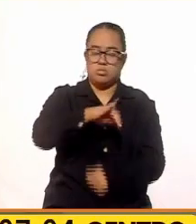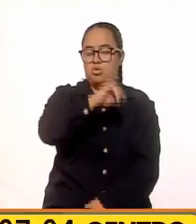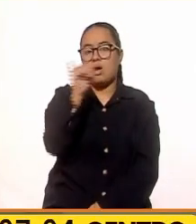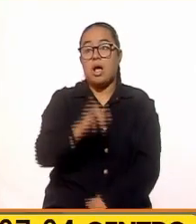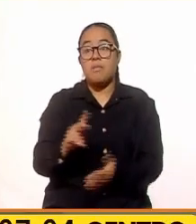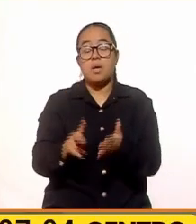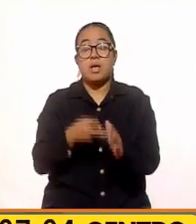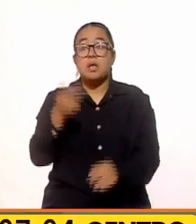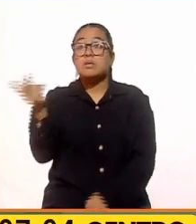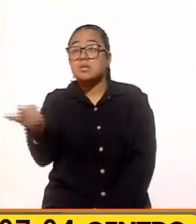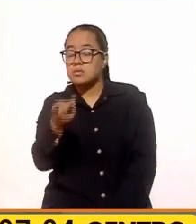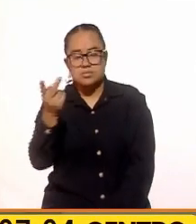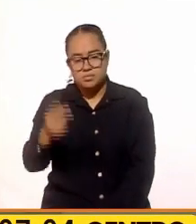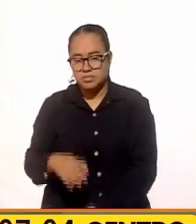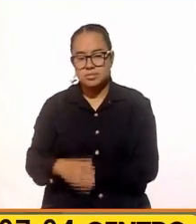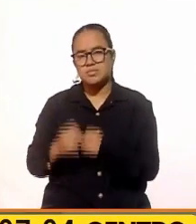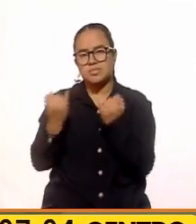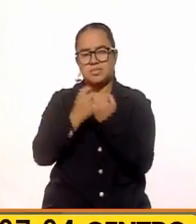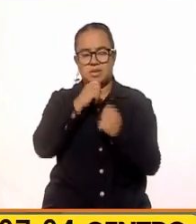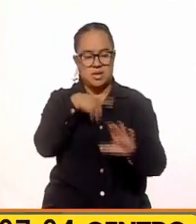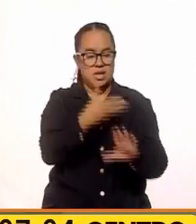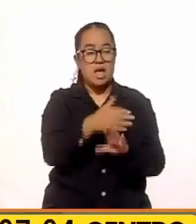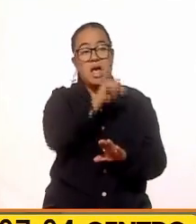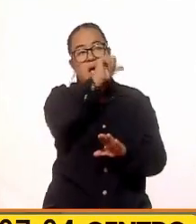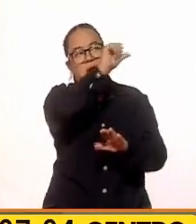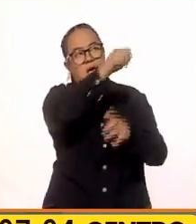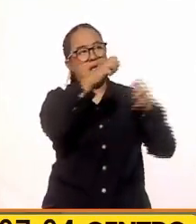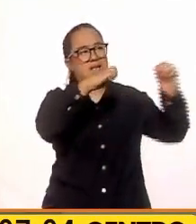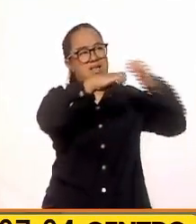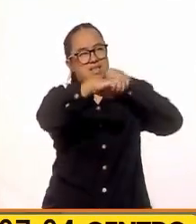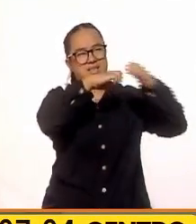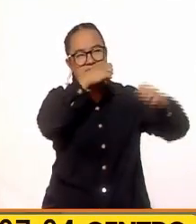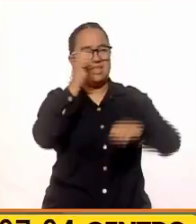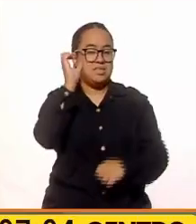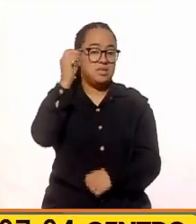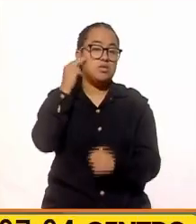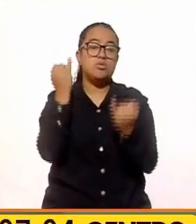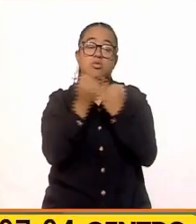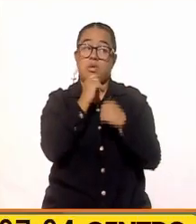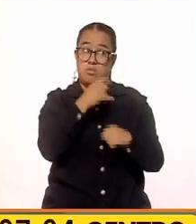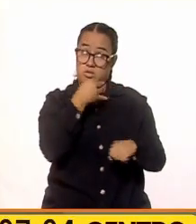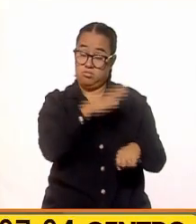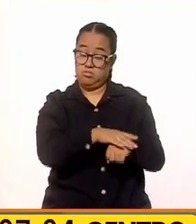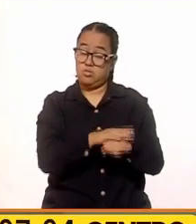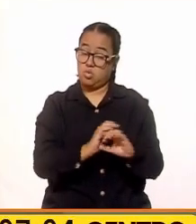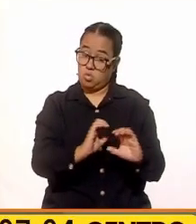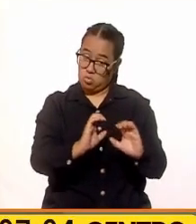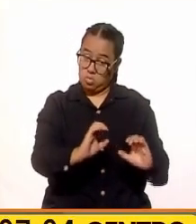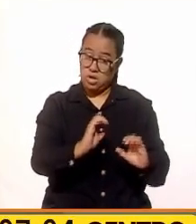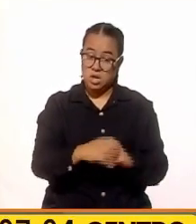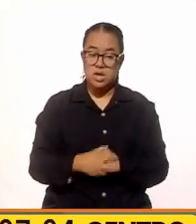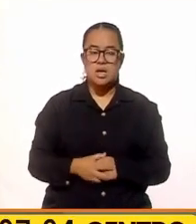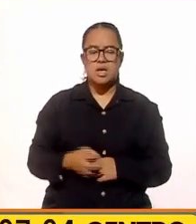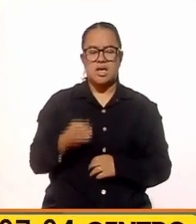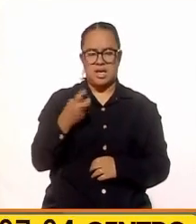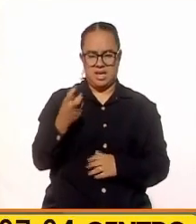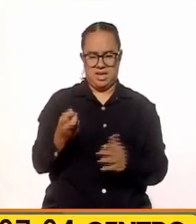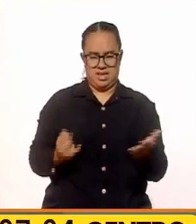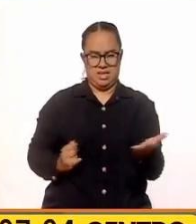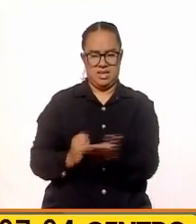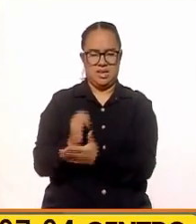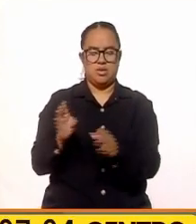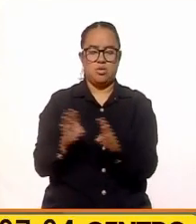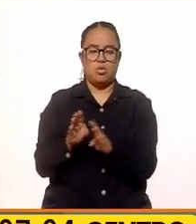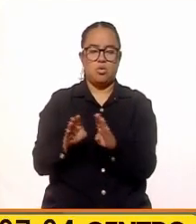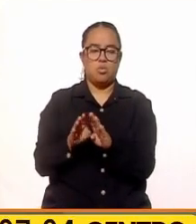una amenaza contra sus rivales chinos. Esta decisión, que es totalmente geopolítica, la amenaza que